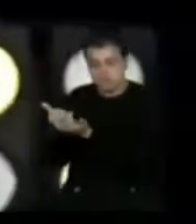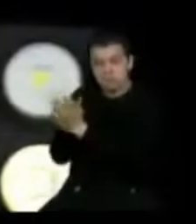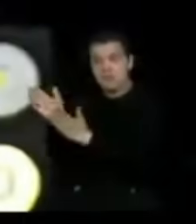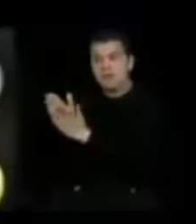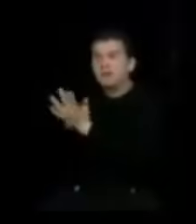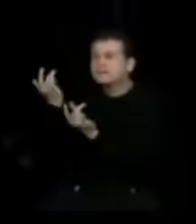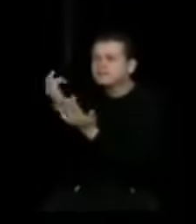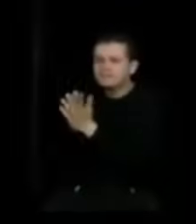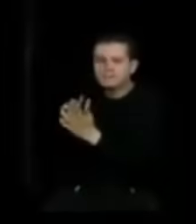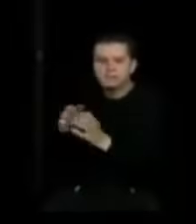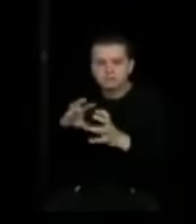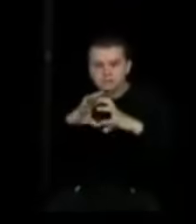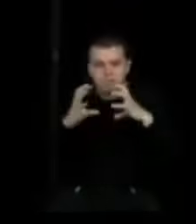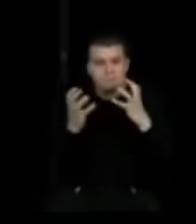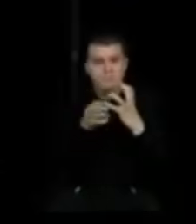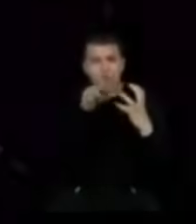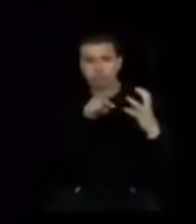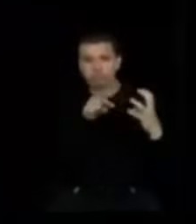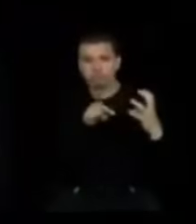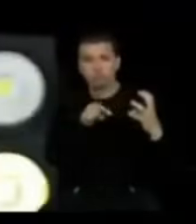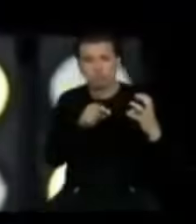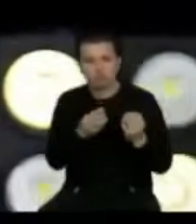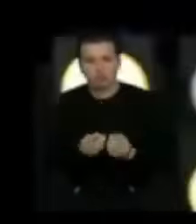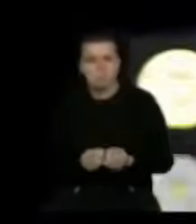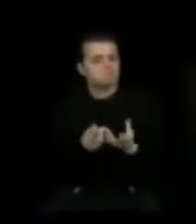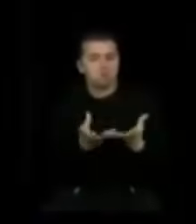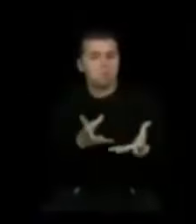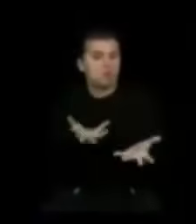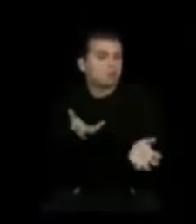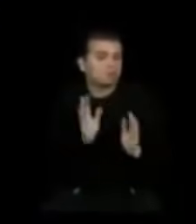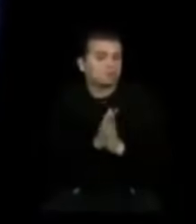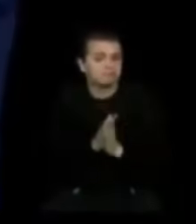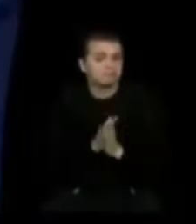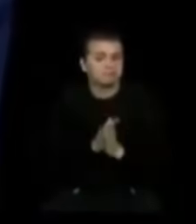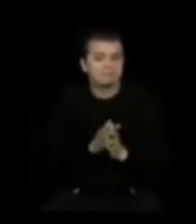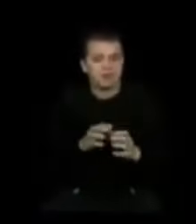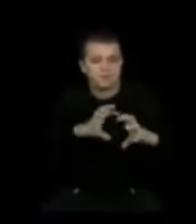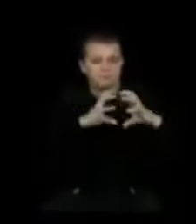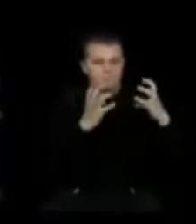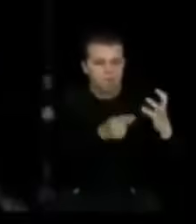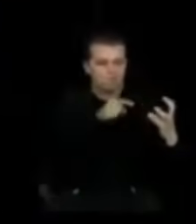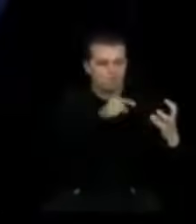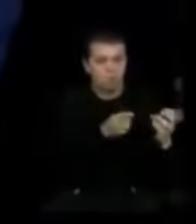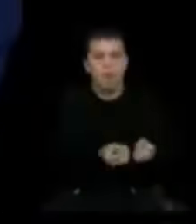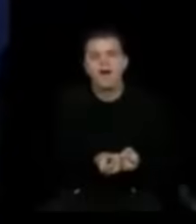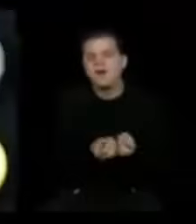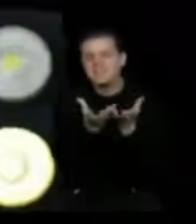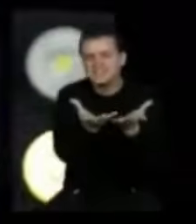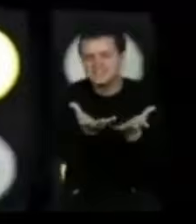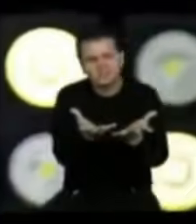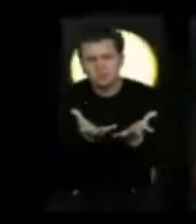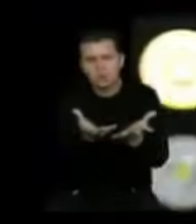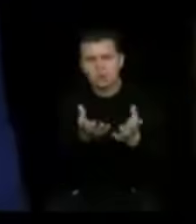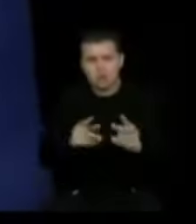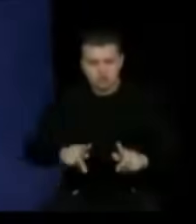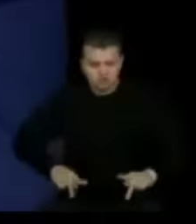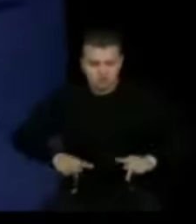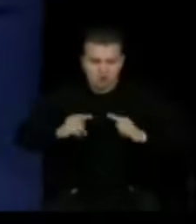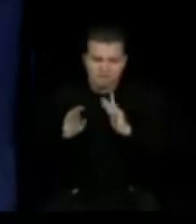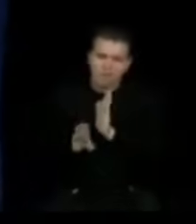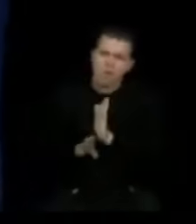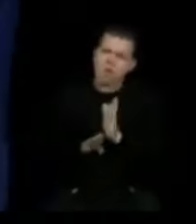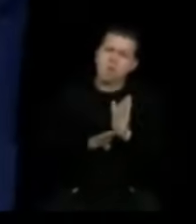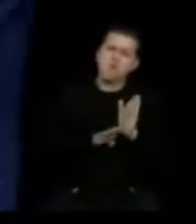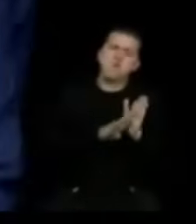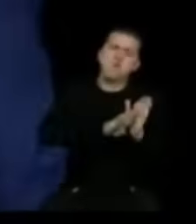esperanza que este mundo no tiene y no te puede ofrecer. Es la esperanza de una vida eterna.